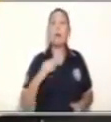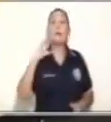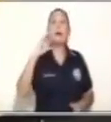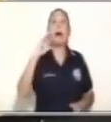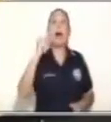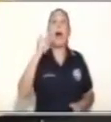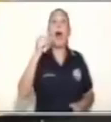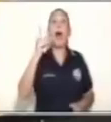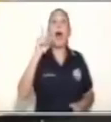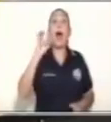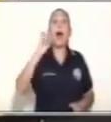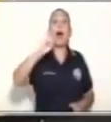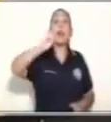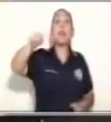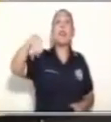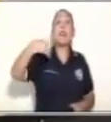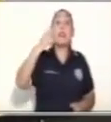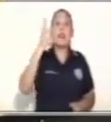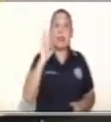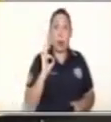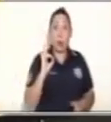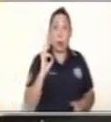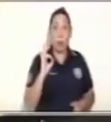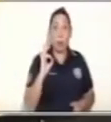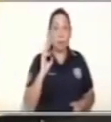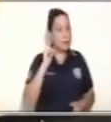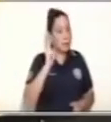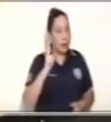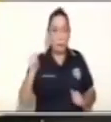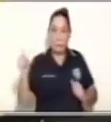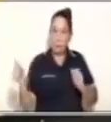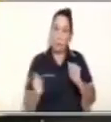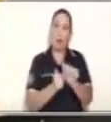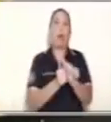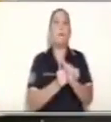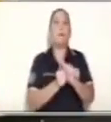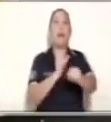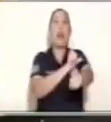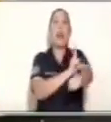el cadejo que las acompañaba.